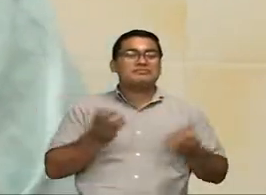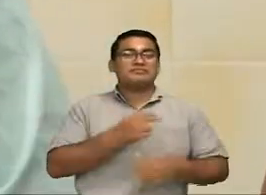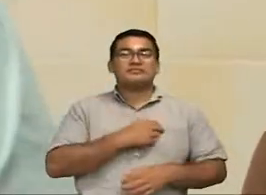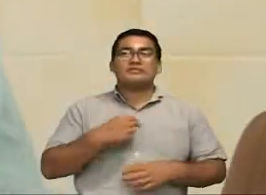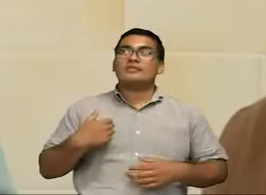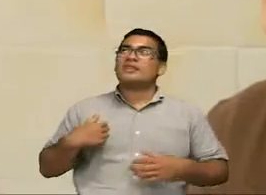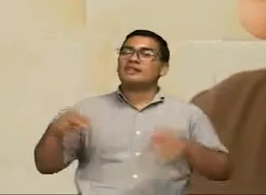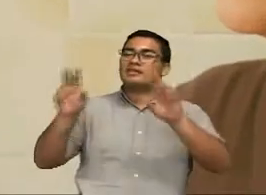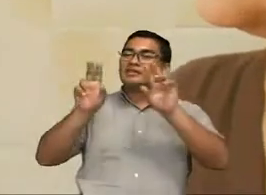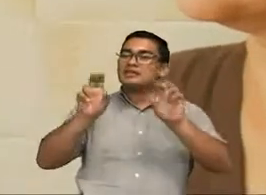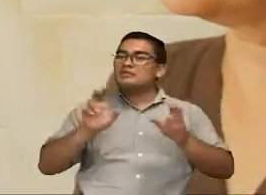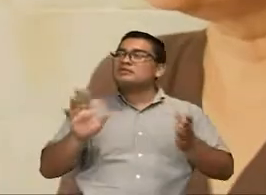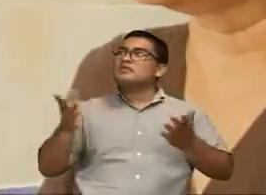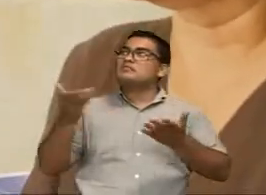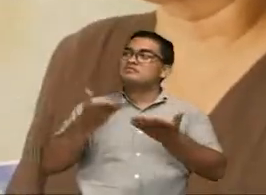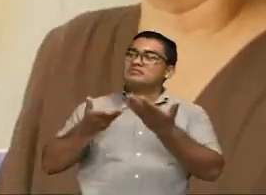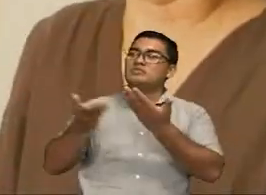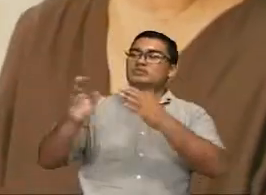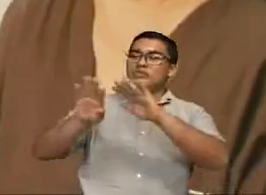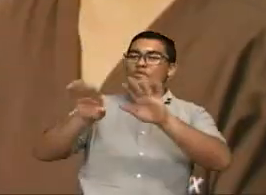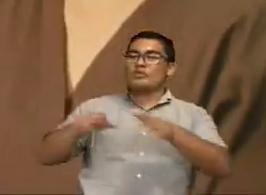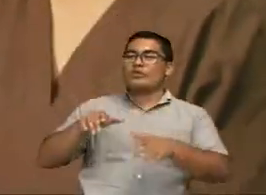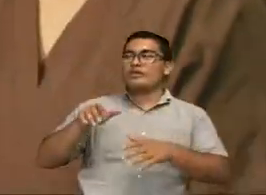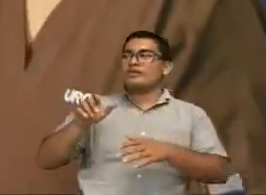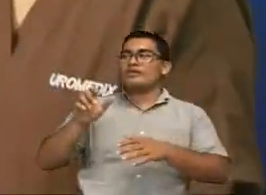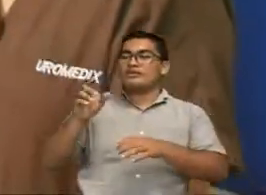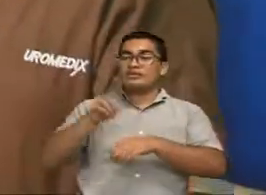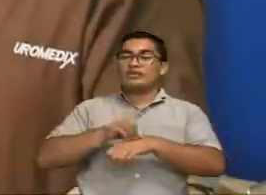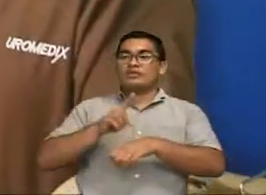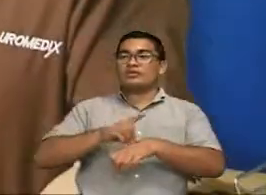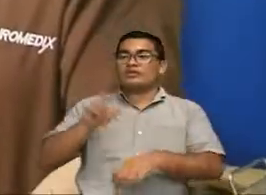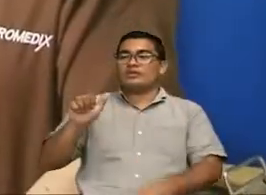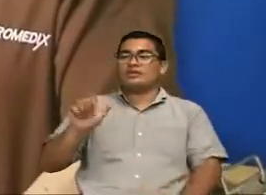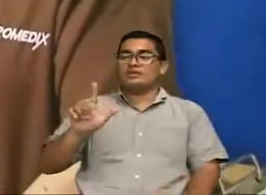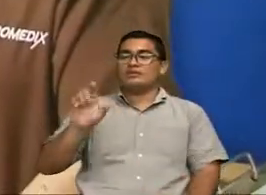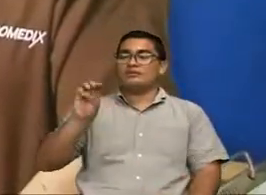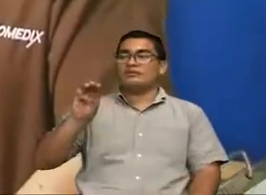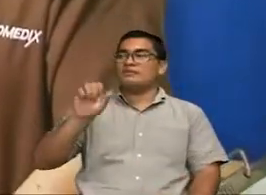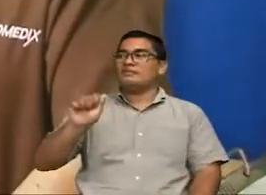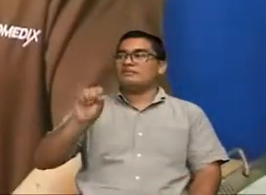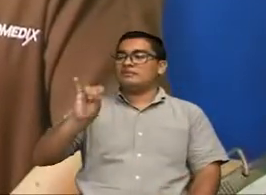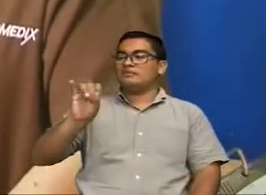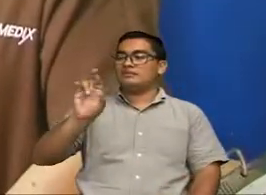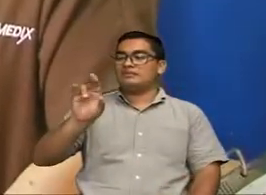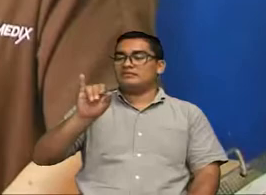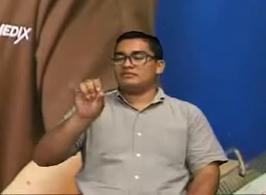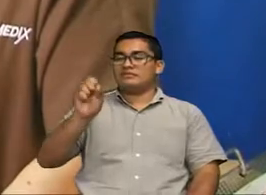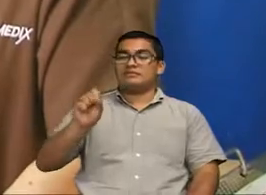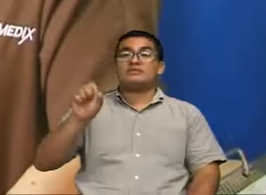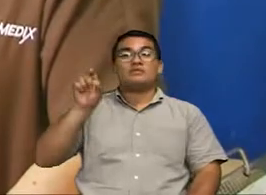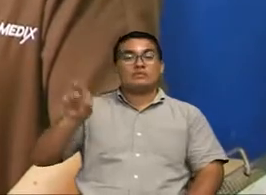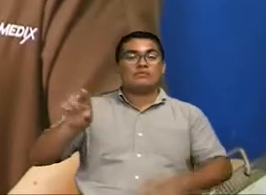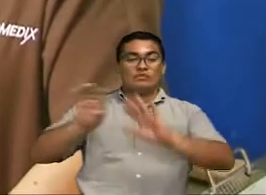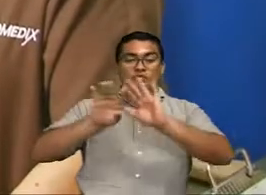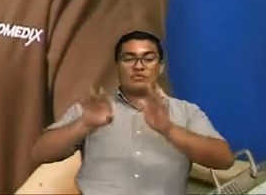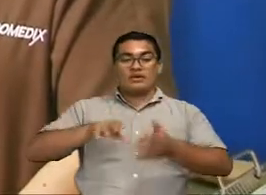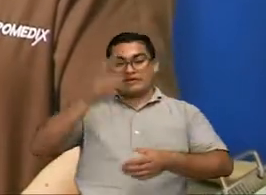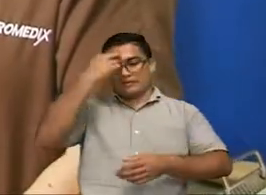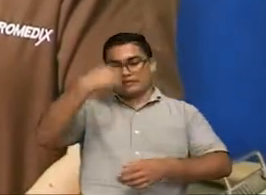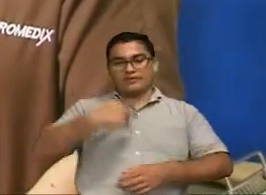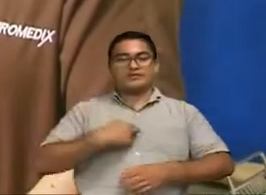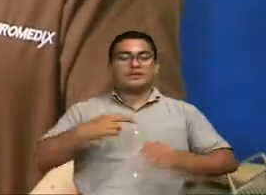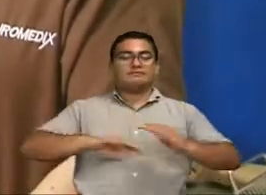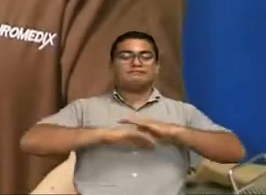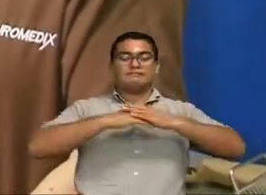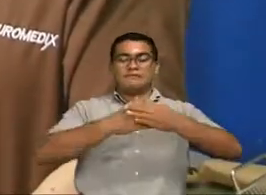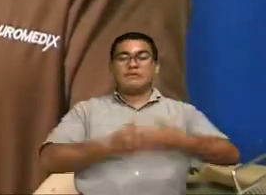la doctora Alma Iris Ortiz, quien es jefa del servicio de obstetricia de esta importante unidad de